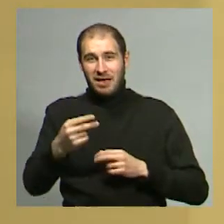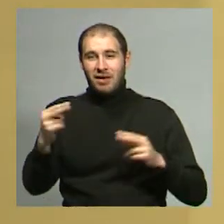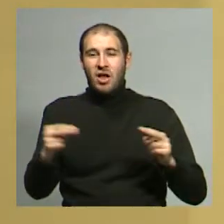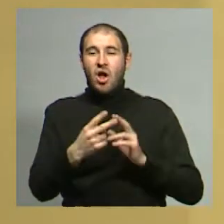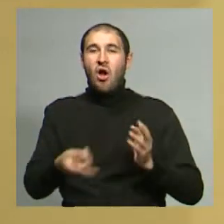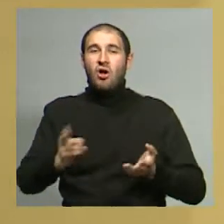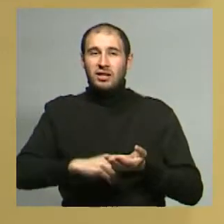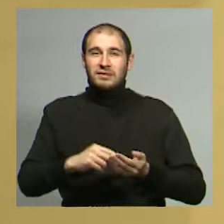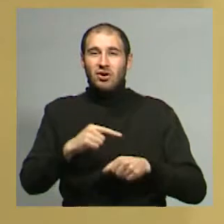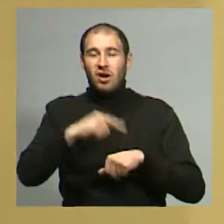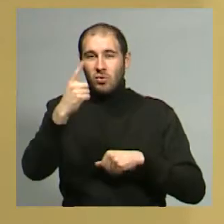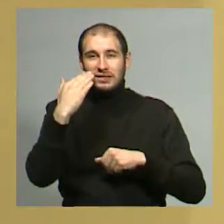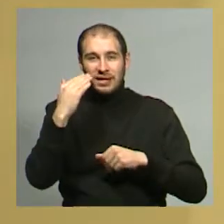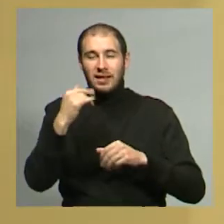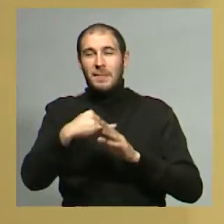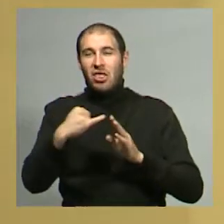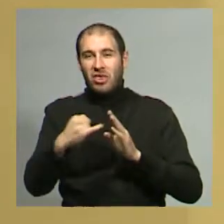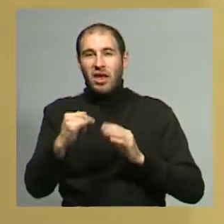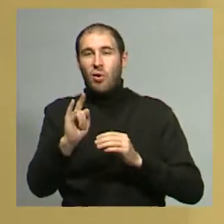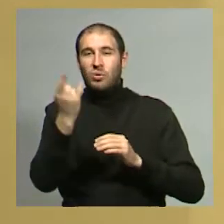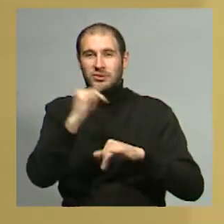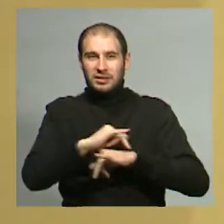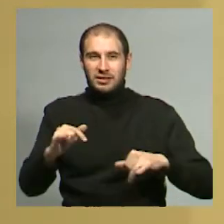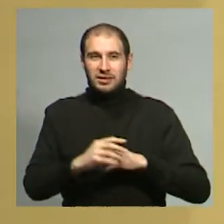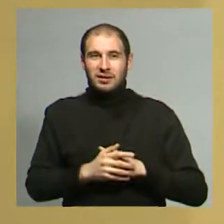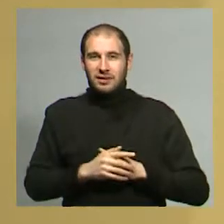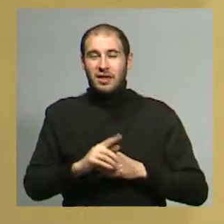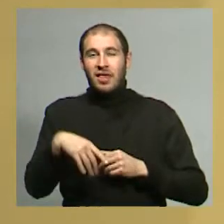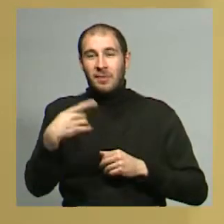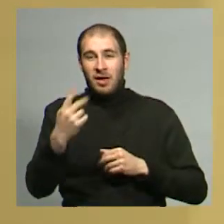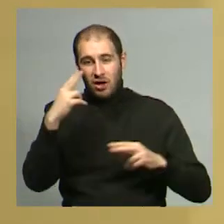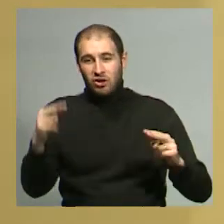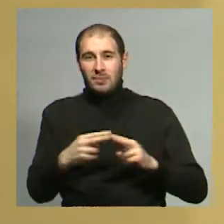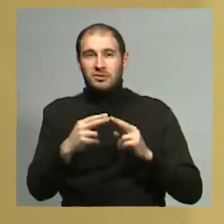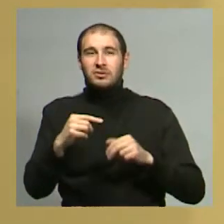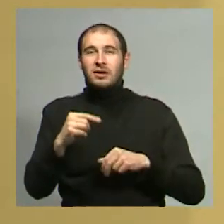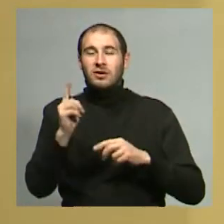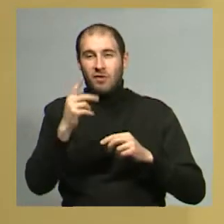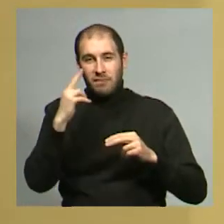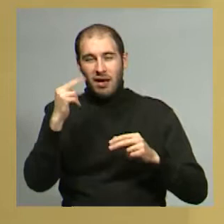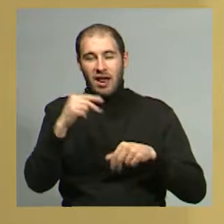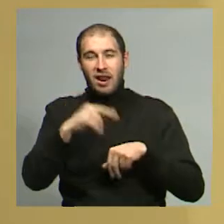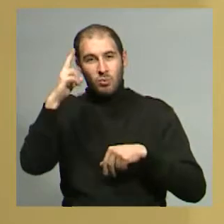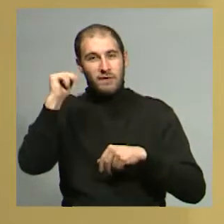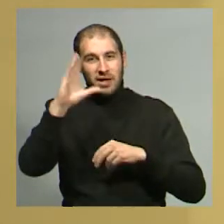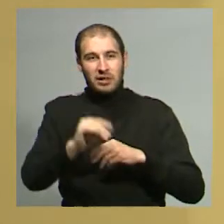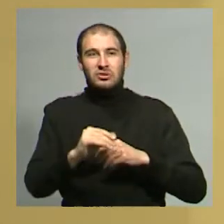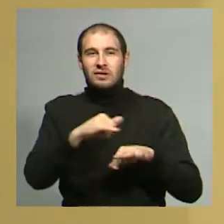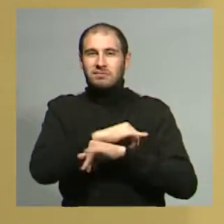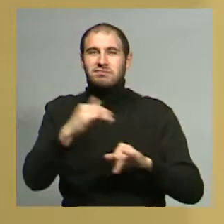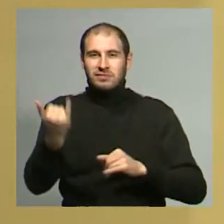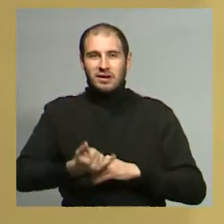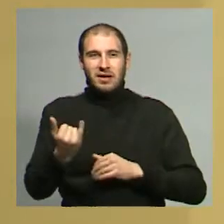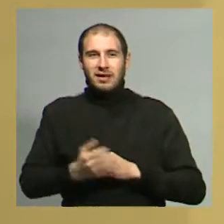encuentres nuevamente a las 13 en la edición del mediodía de Universidad Noticias y nosotros nos reencontramos con vos a las 21 con mucha